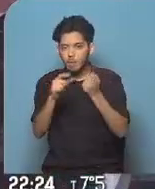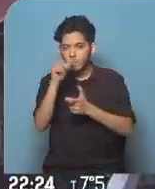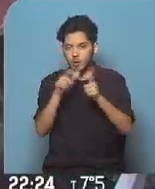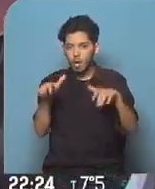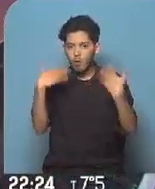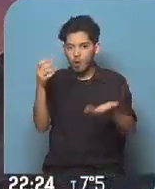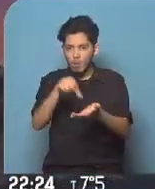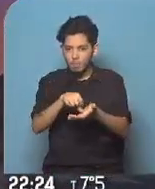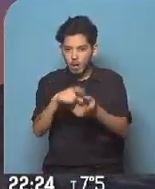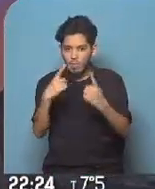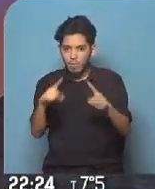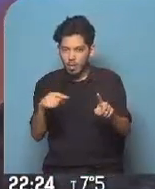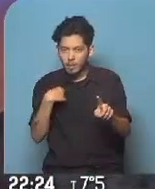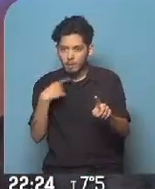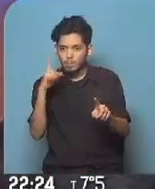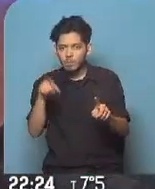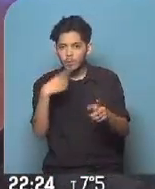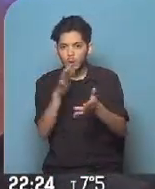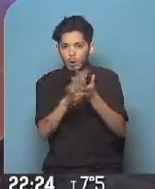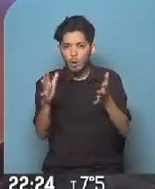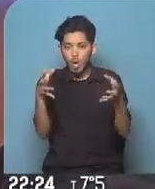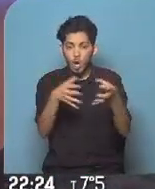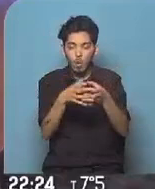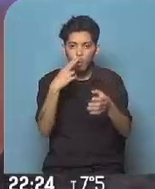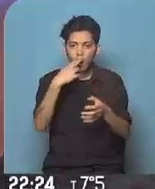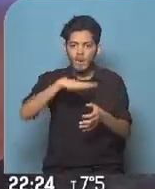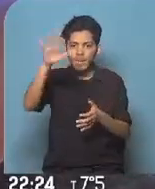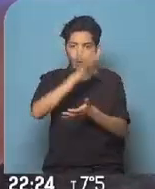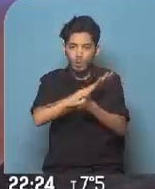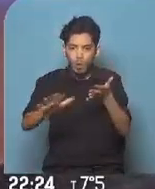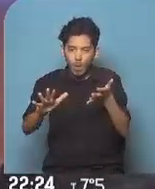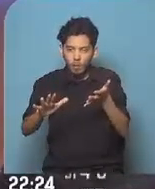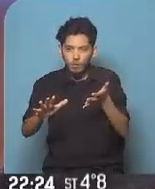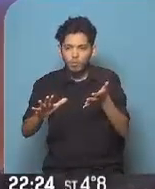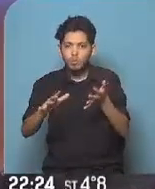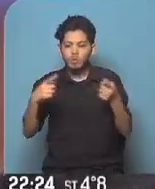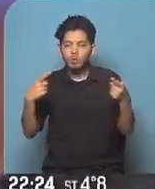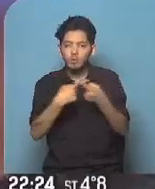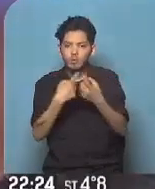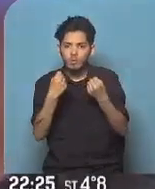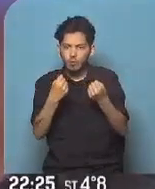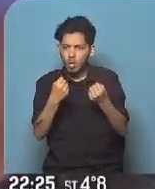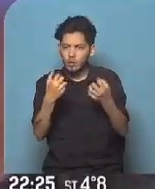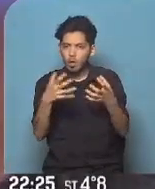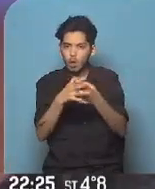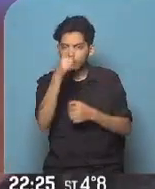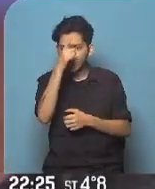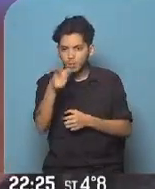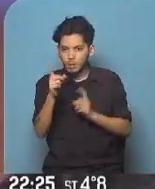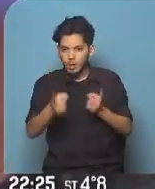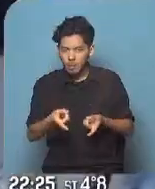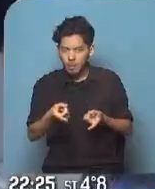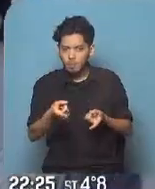inmigrantes va de la mano del resurgimiento de los grupos neonazis y hubo también enfrentamientos severos con la policía. Se lo